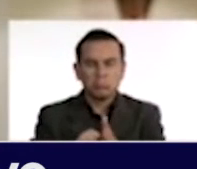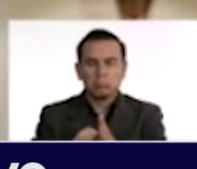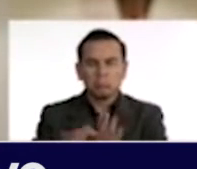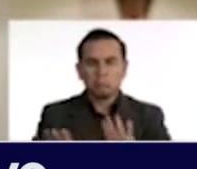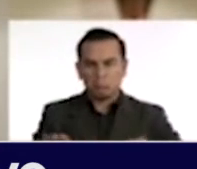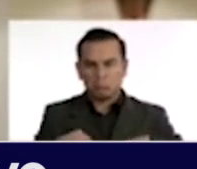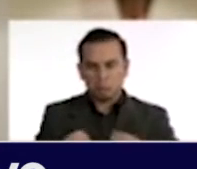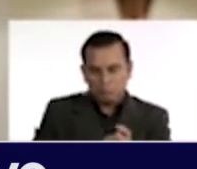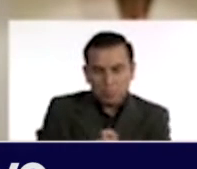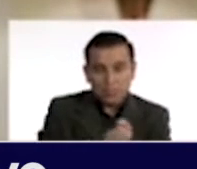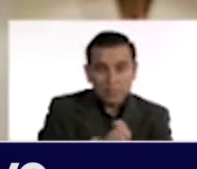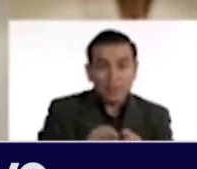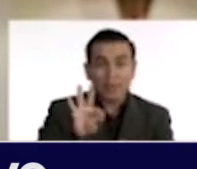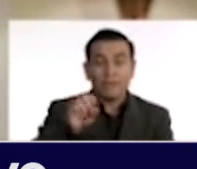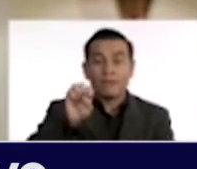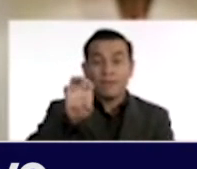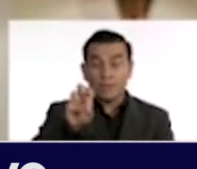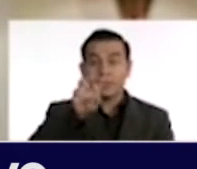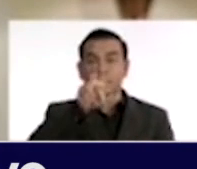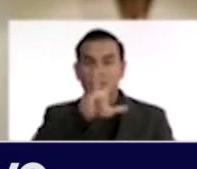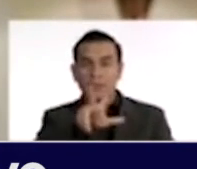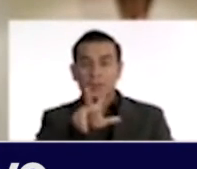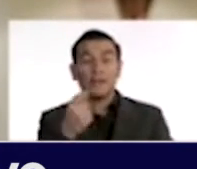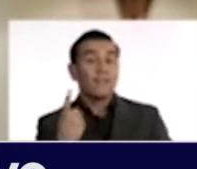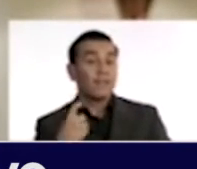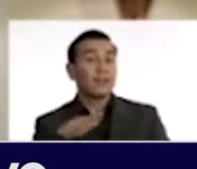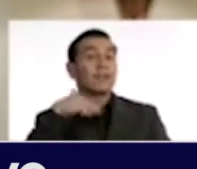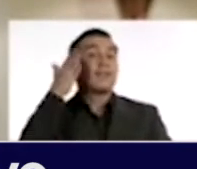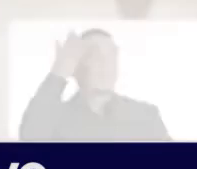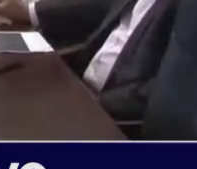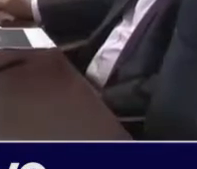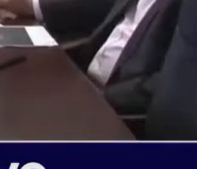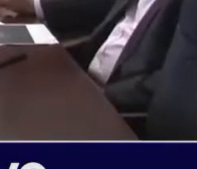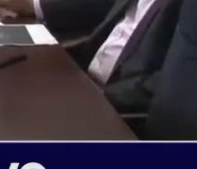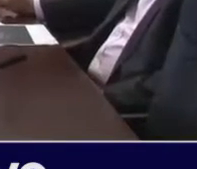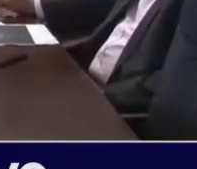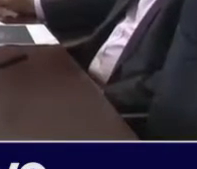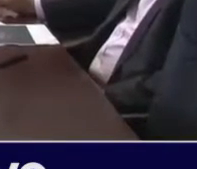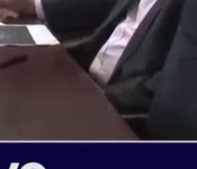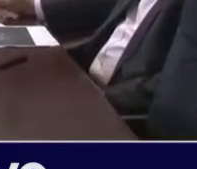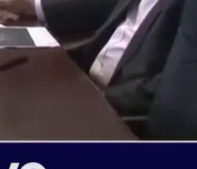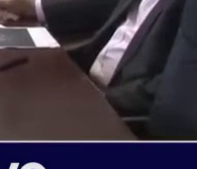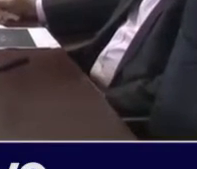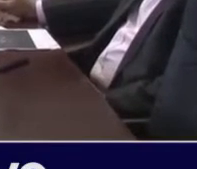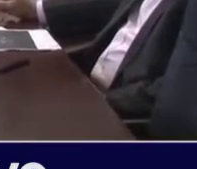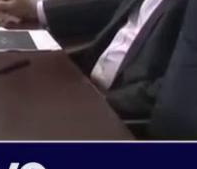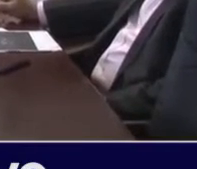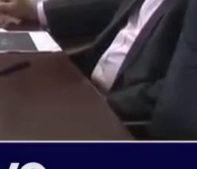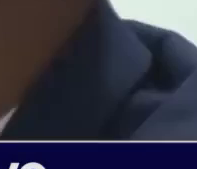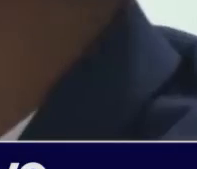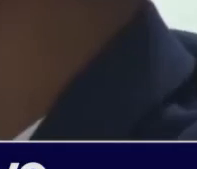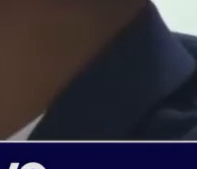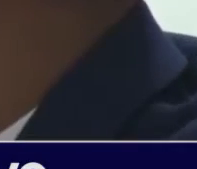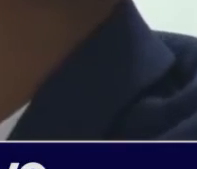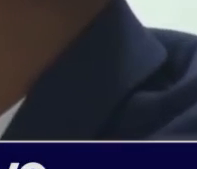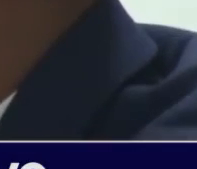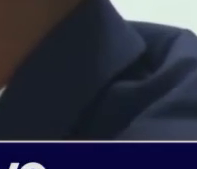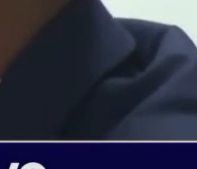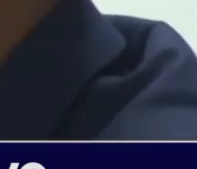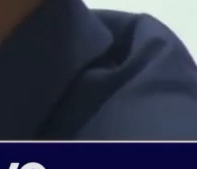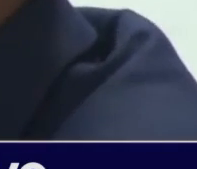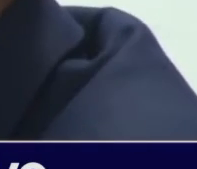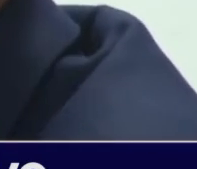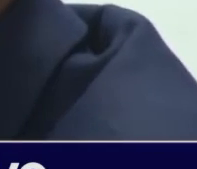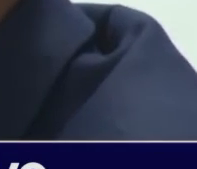decida financiar la fase 3, que aún no entraría en discusión ya que aún no ha sido lanzada ni detallada. Se espera que este jueves el ministro de Hacienda llegue nuevamente a